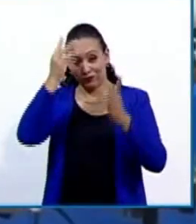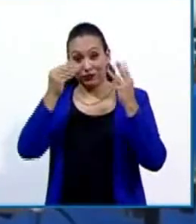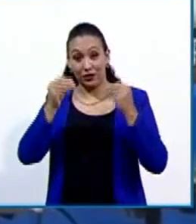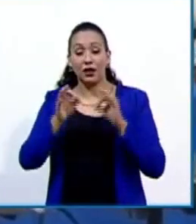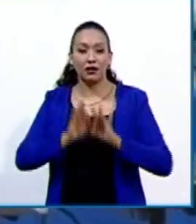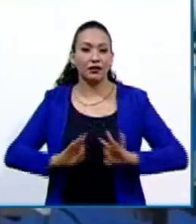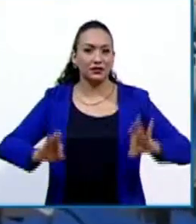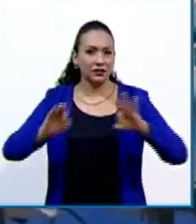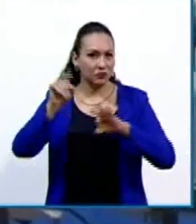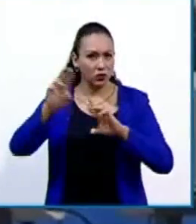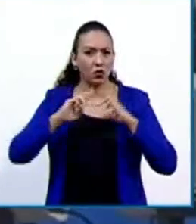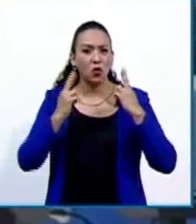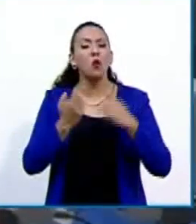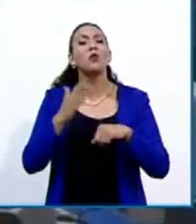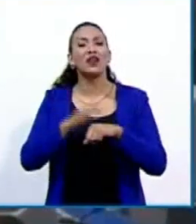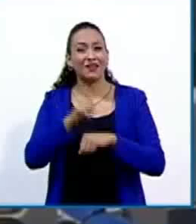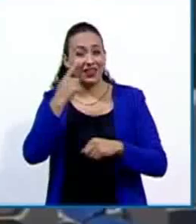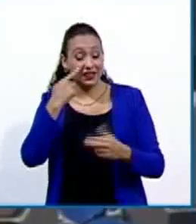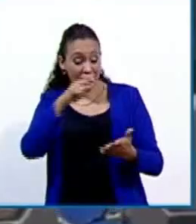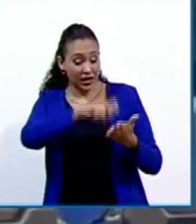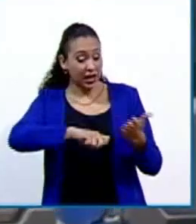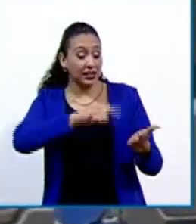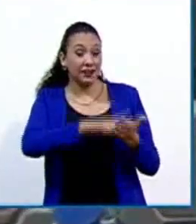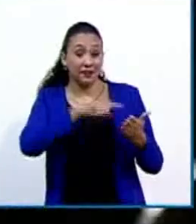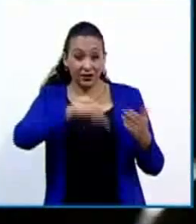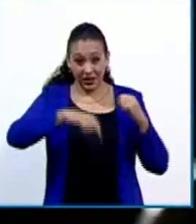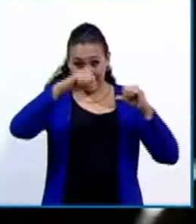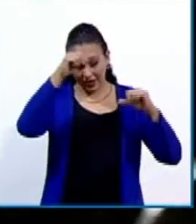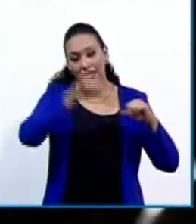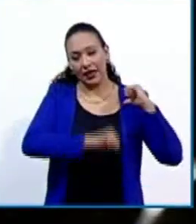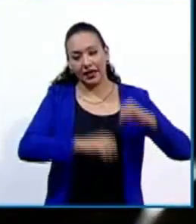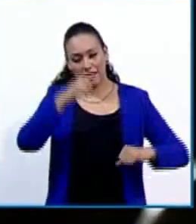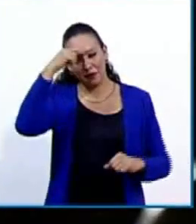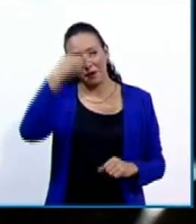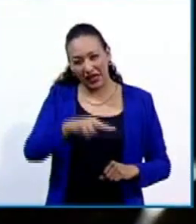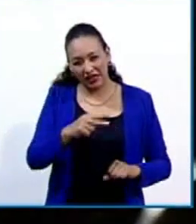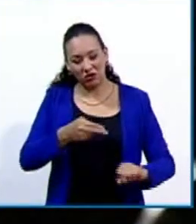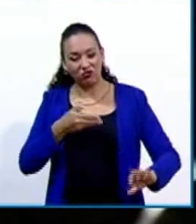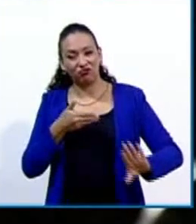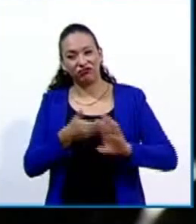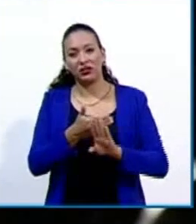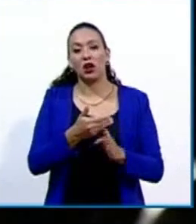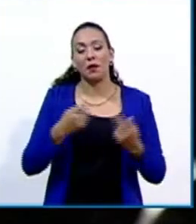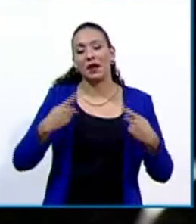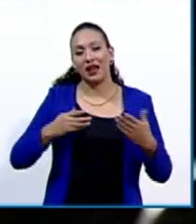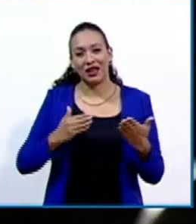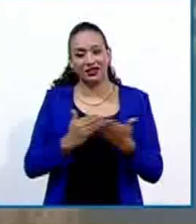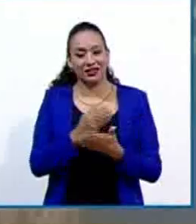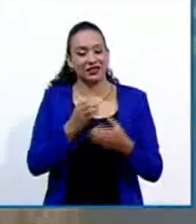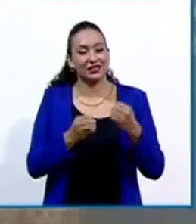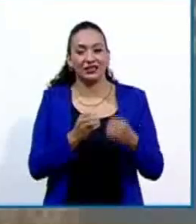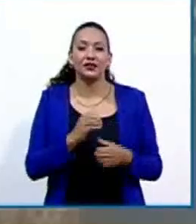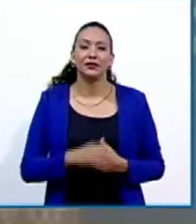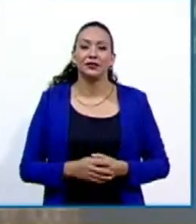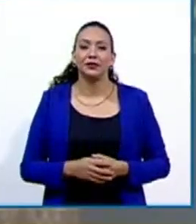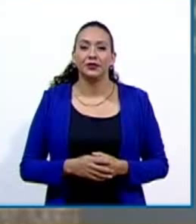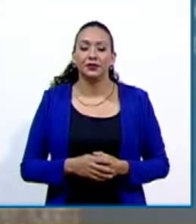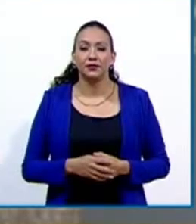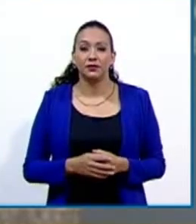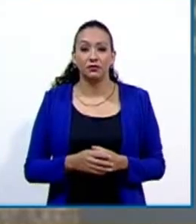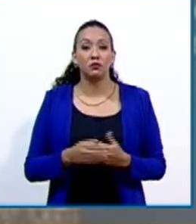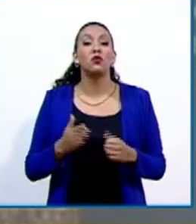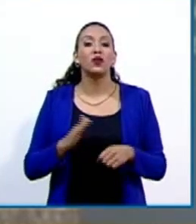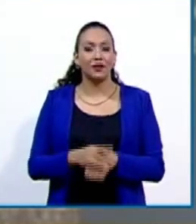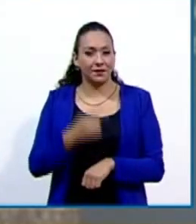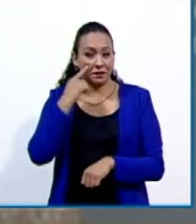que tendrá esta reforma en la independencia judicial y el Estado de Derecho. Además, permitirá que en una instancia